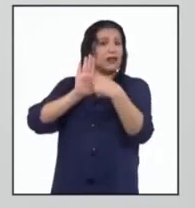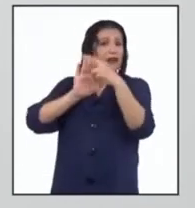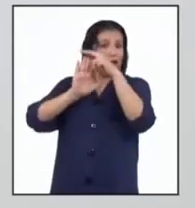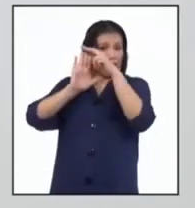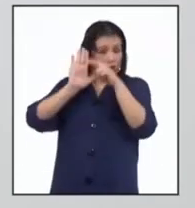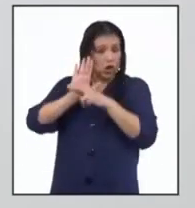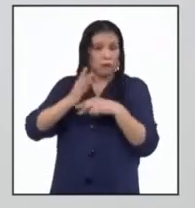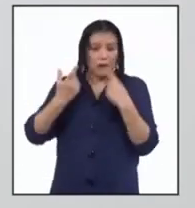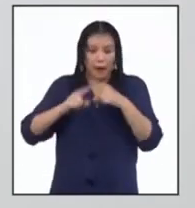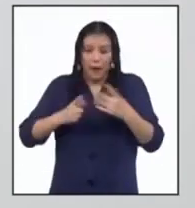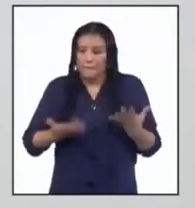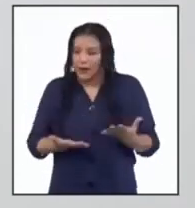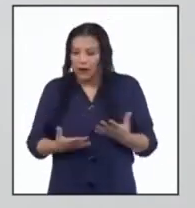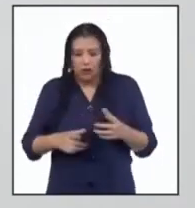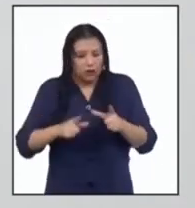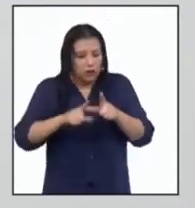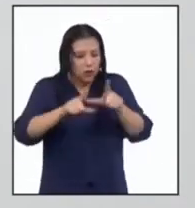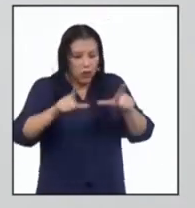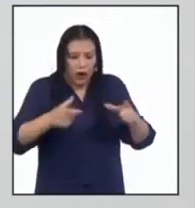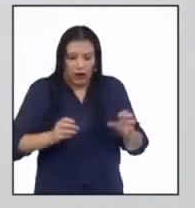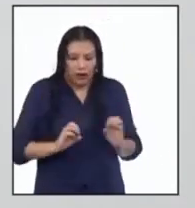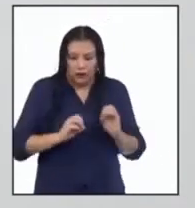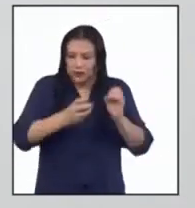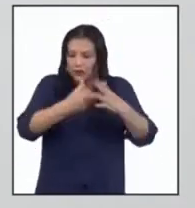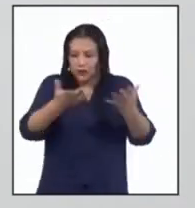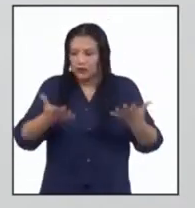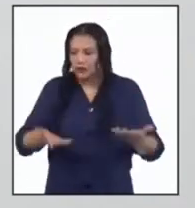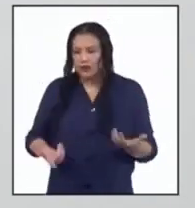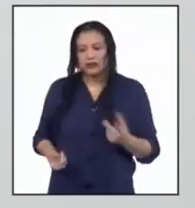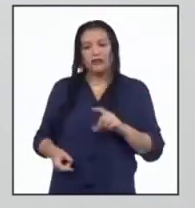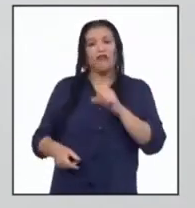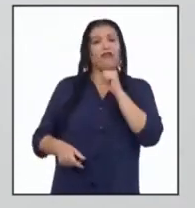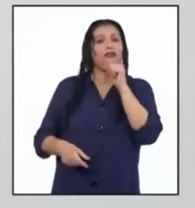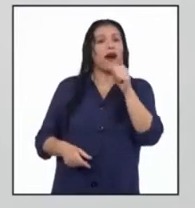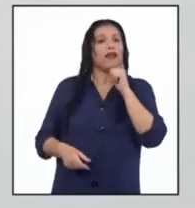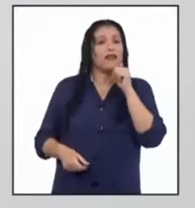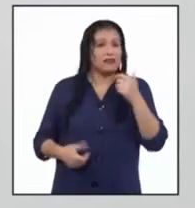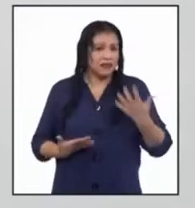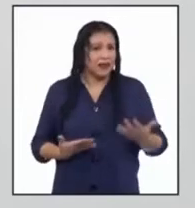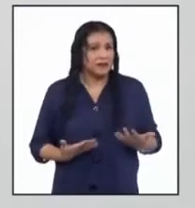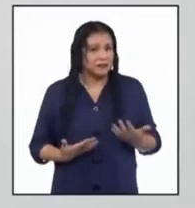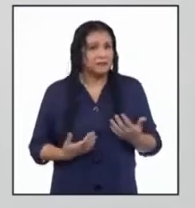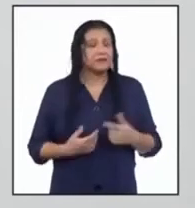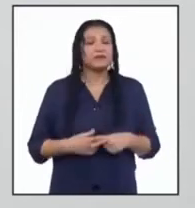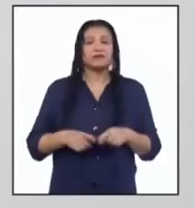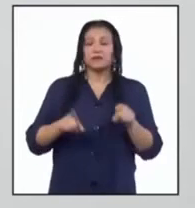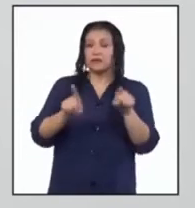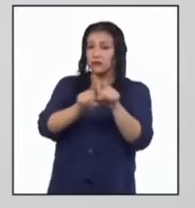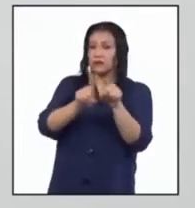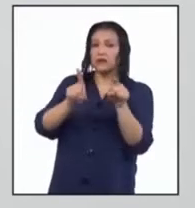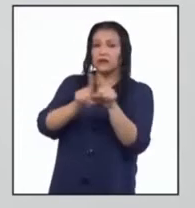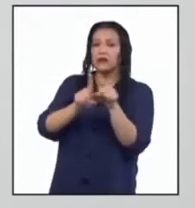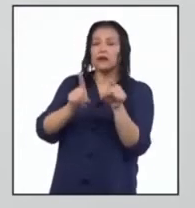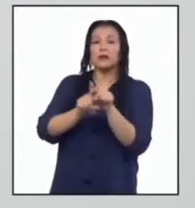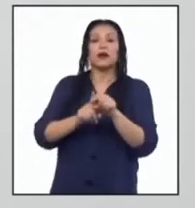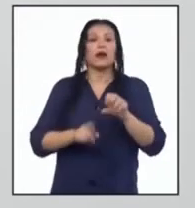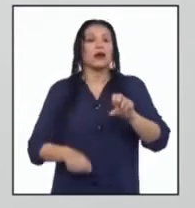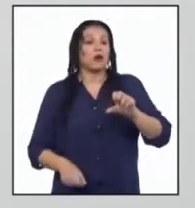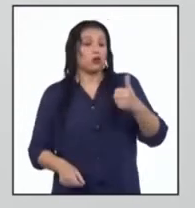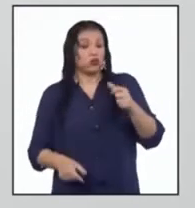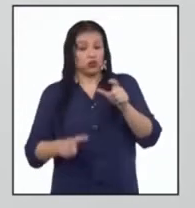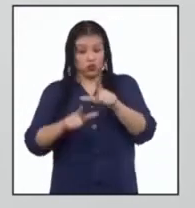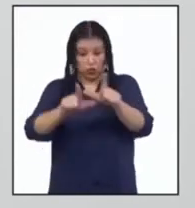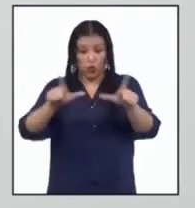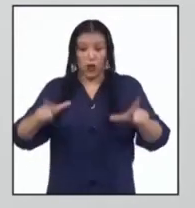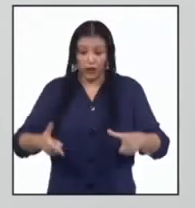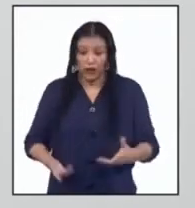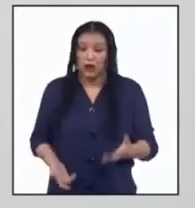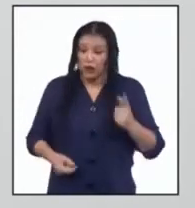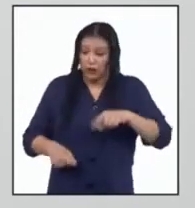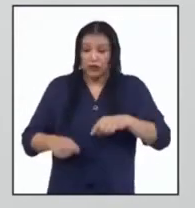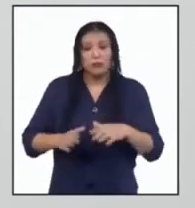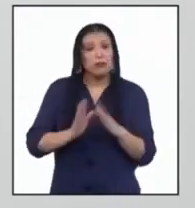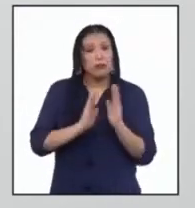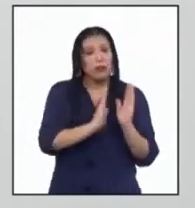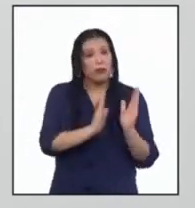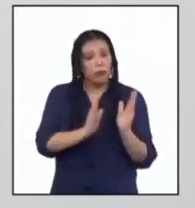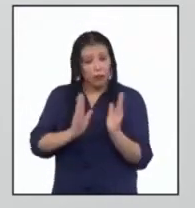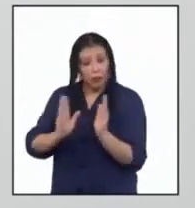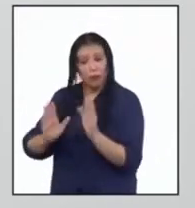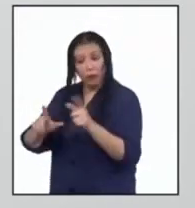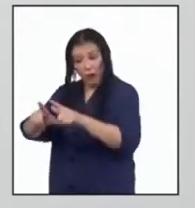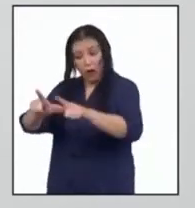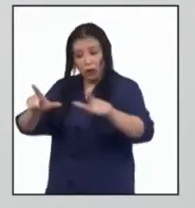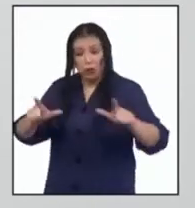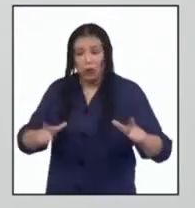las condiciones de los espacios públicos no están dadas. Asimismo, hay otros lugares donde sí están organizados